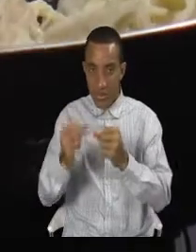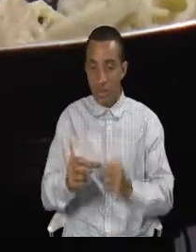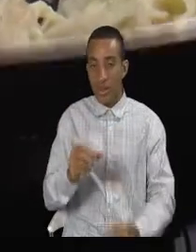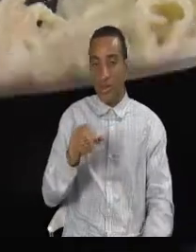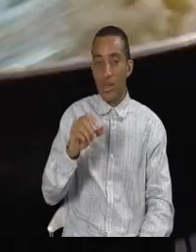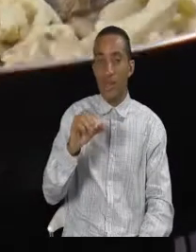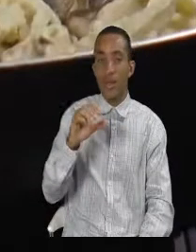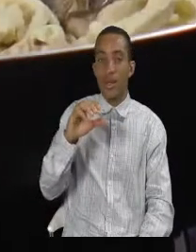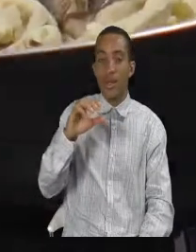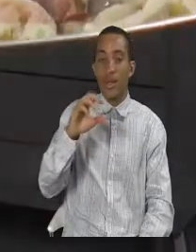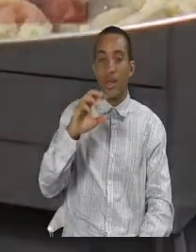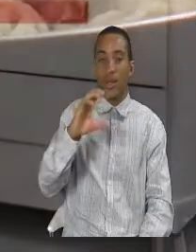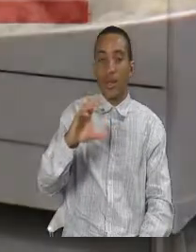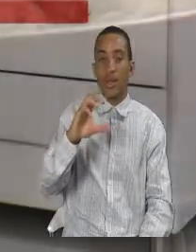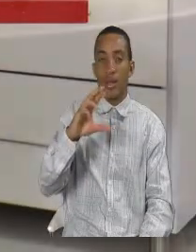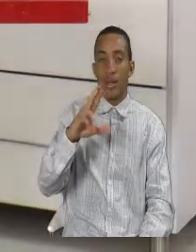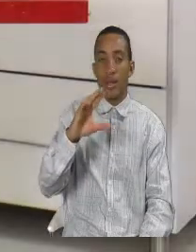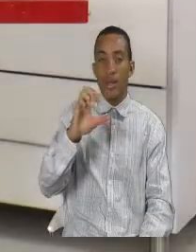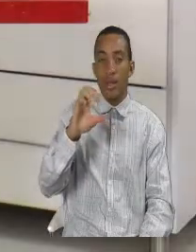Crema de leche